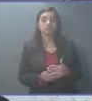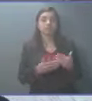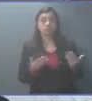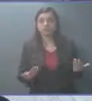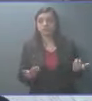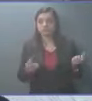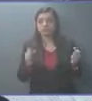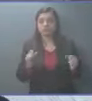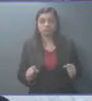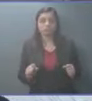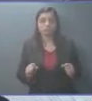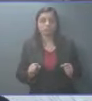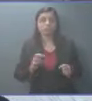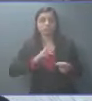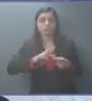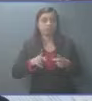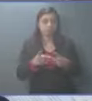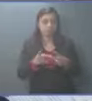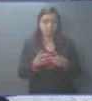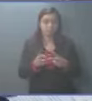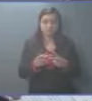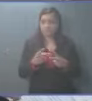han duplicado